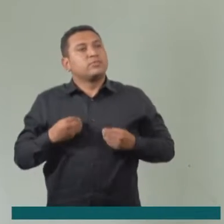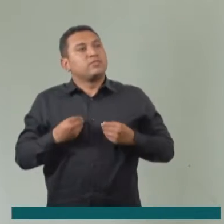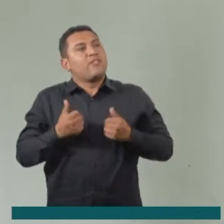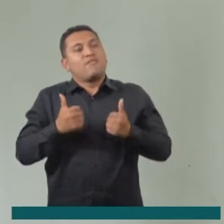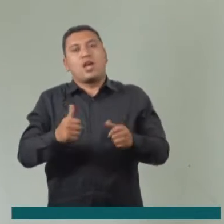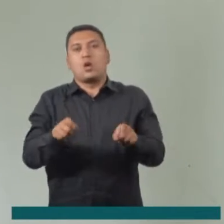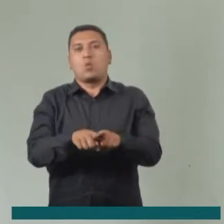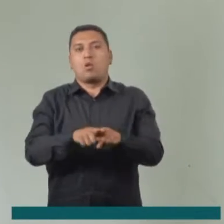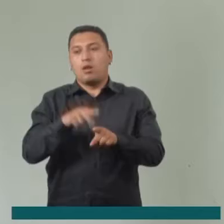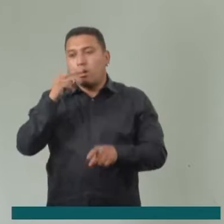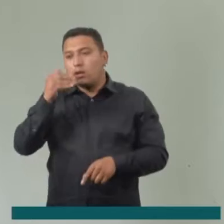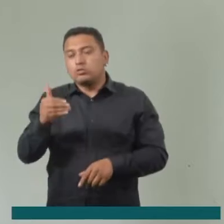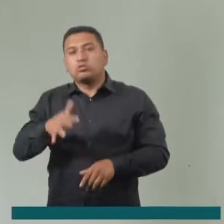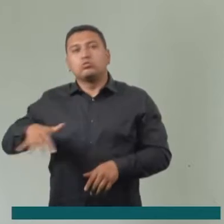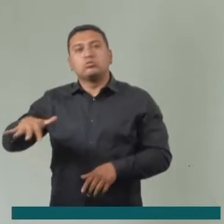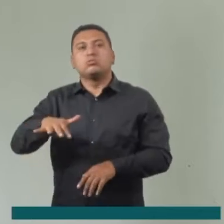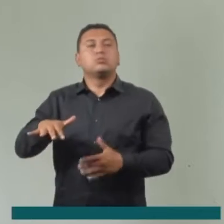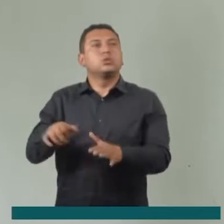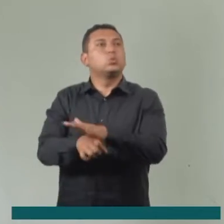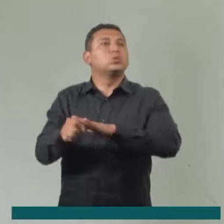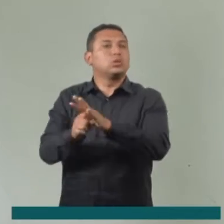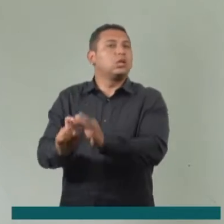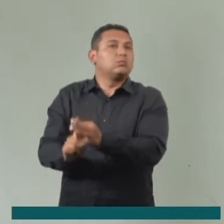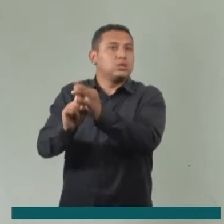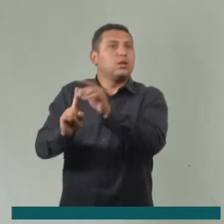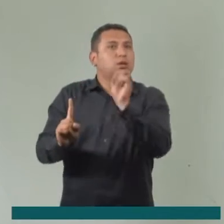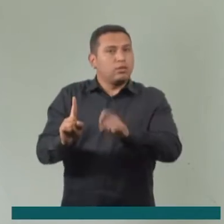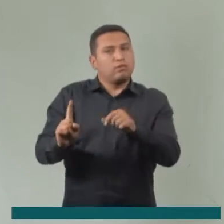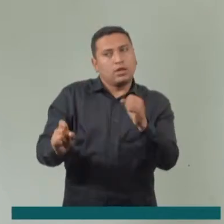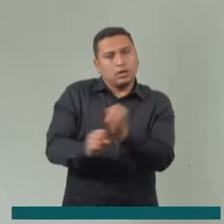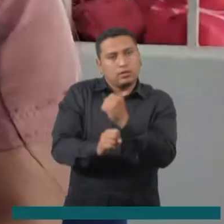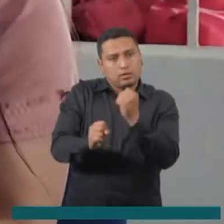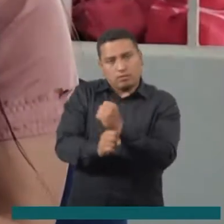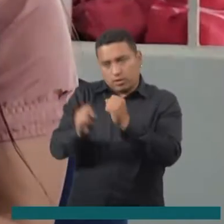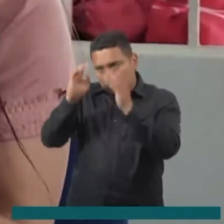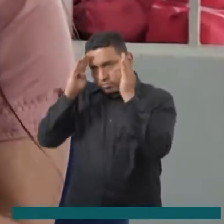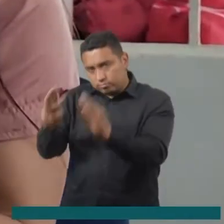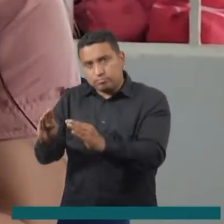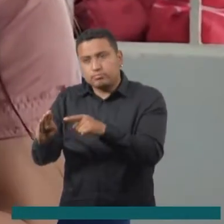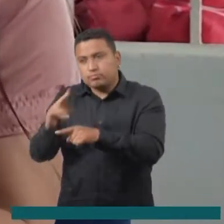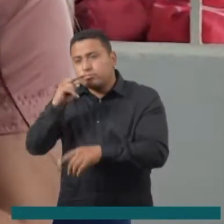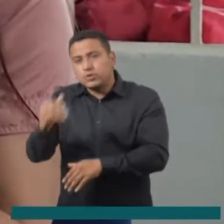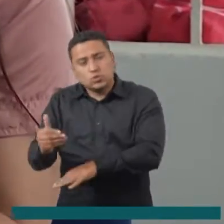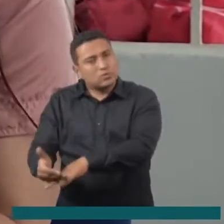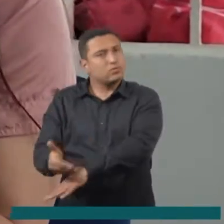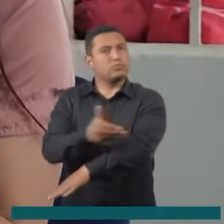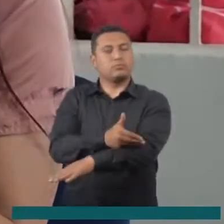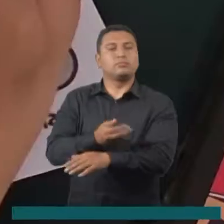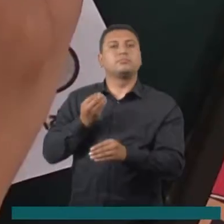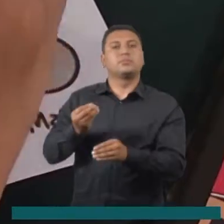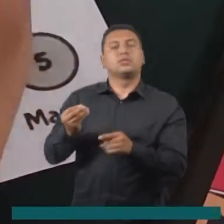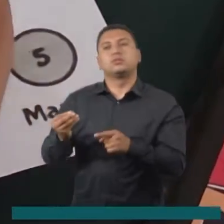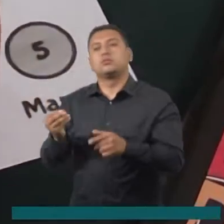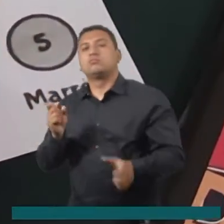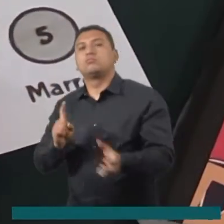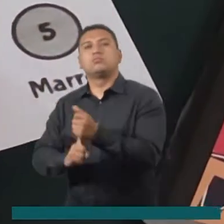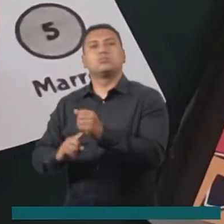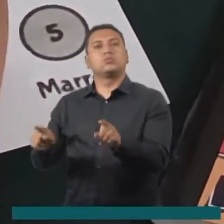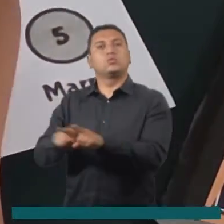una condición especial, el cual se debe trabajar y estimular desde muy temprana edad para lograr